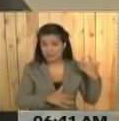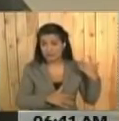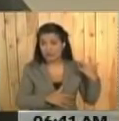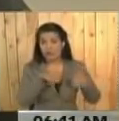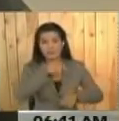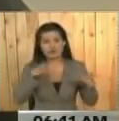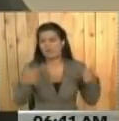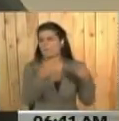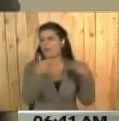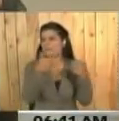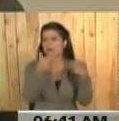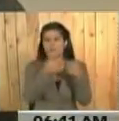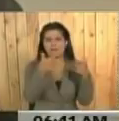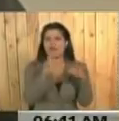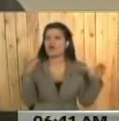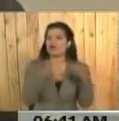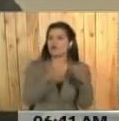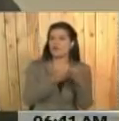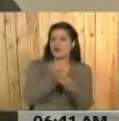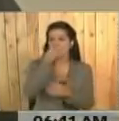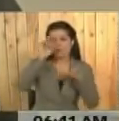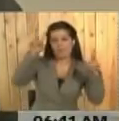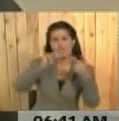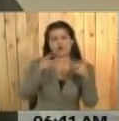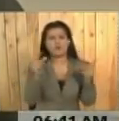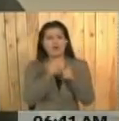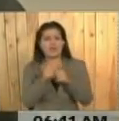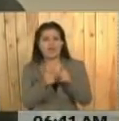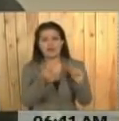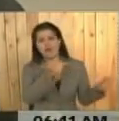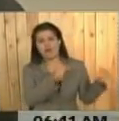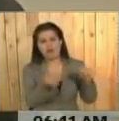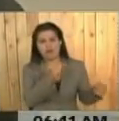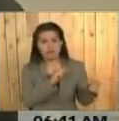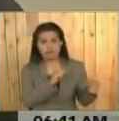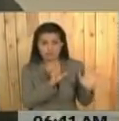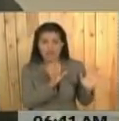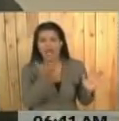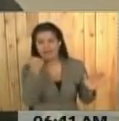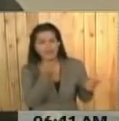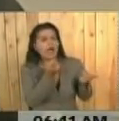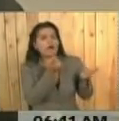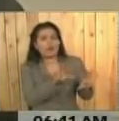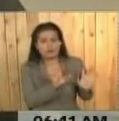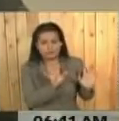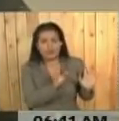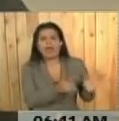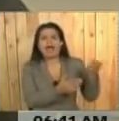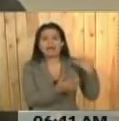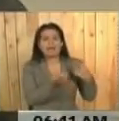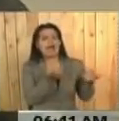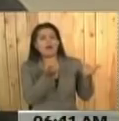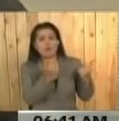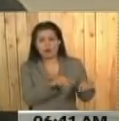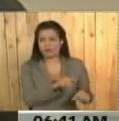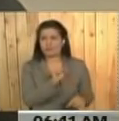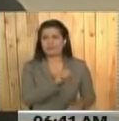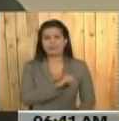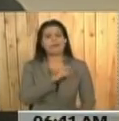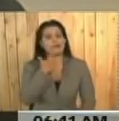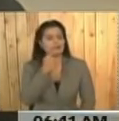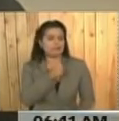peleándose los adecos los cellan ahí afuera estaban de acuerdo por lo menos había la Cómo se llama la el paro de pensar que